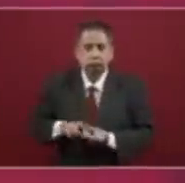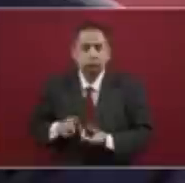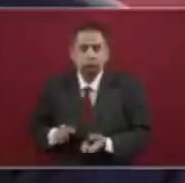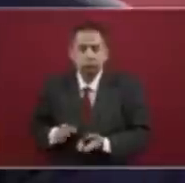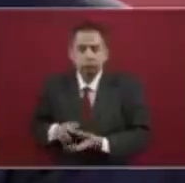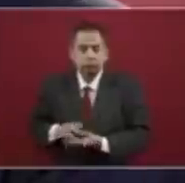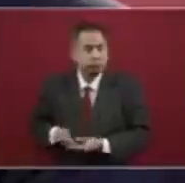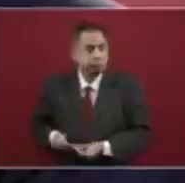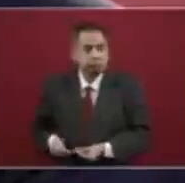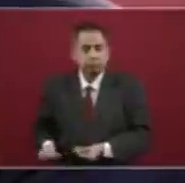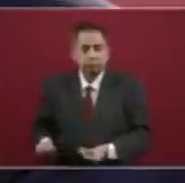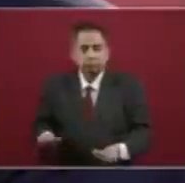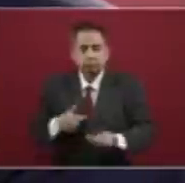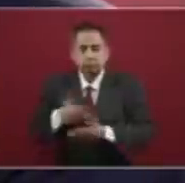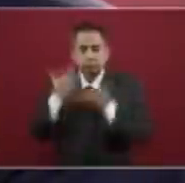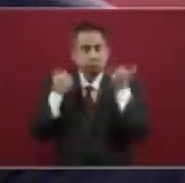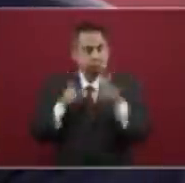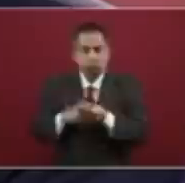a dónde va ese dinero.